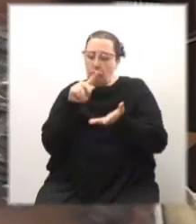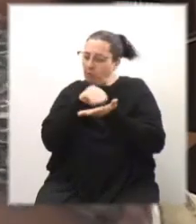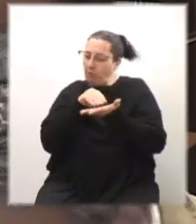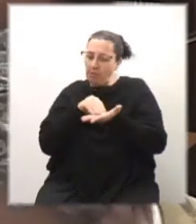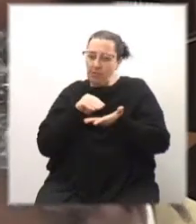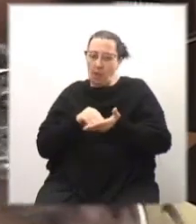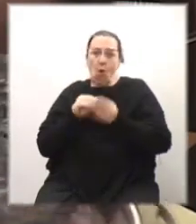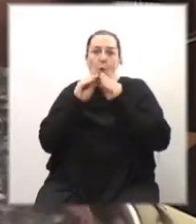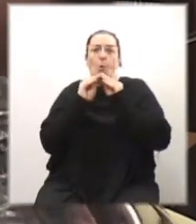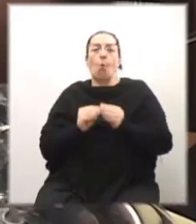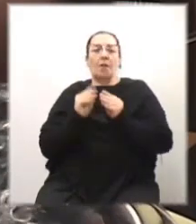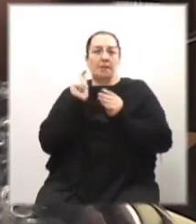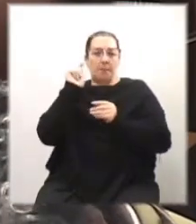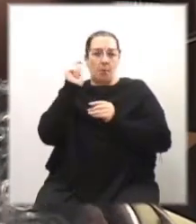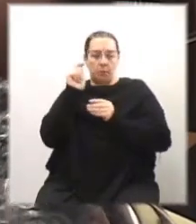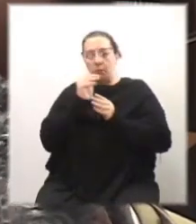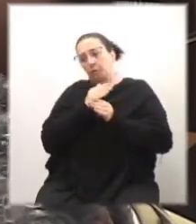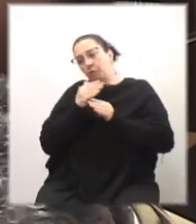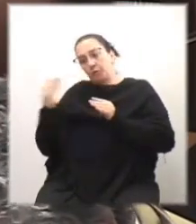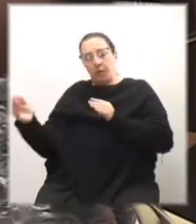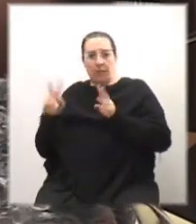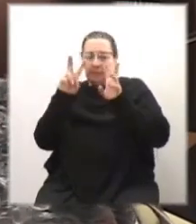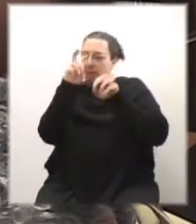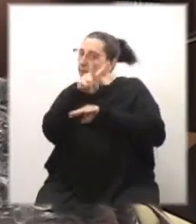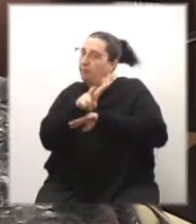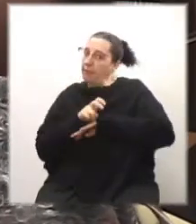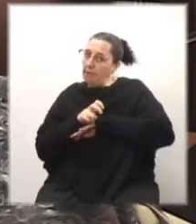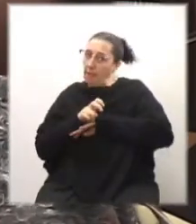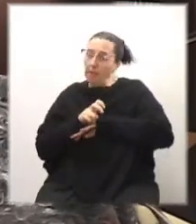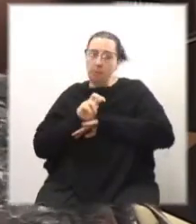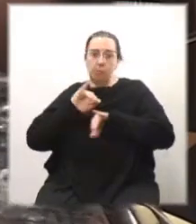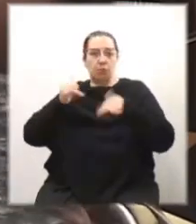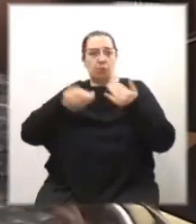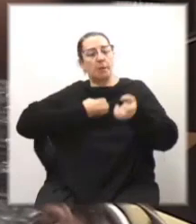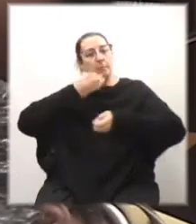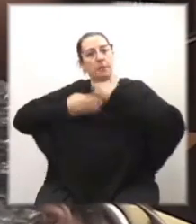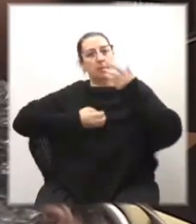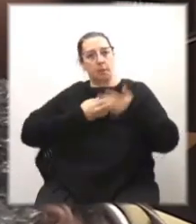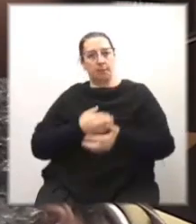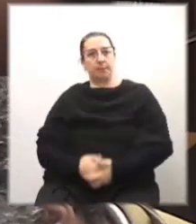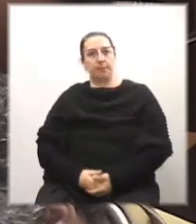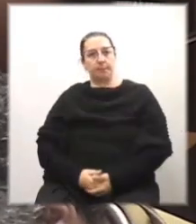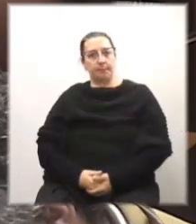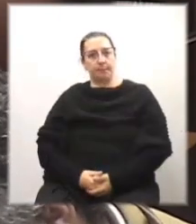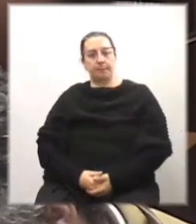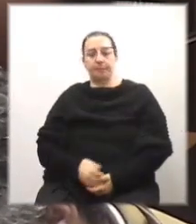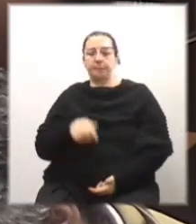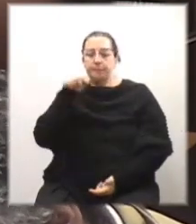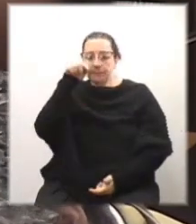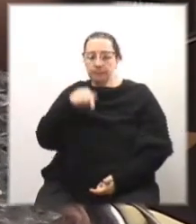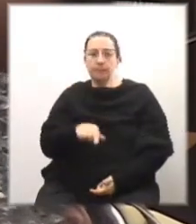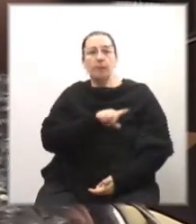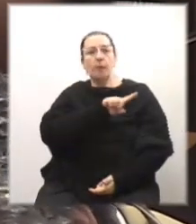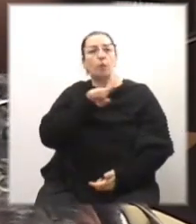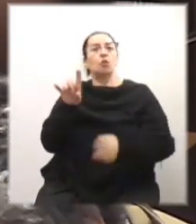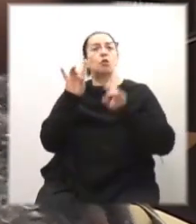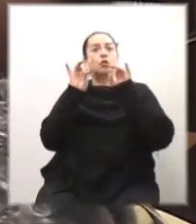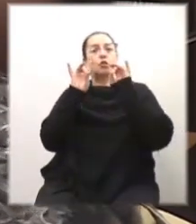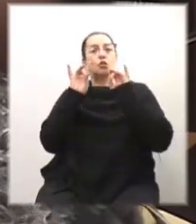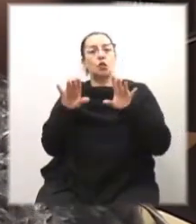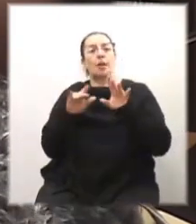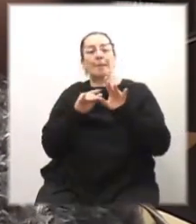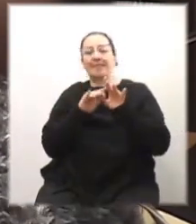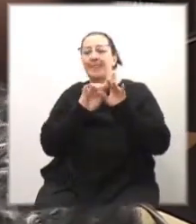públicas, por fuera del perímetro fiscal, según la expresión que se reitera. Con esto no solo se escapa el